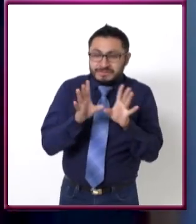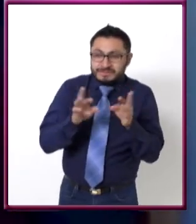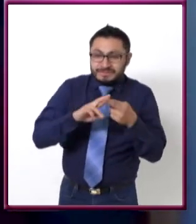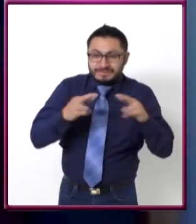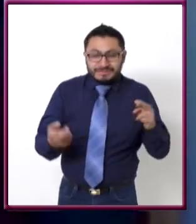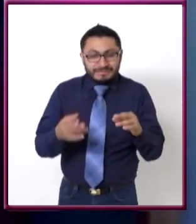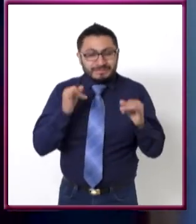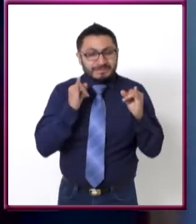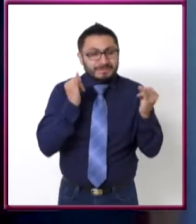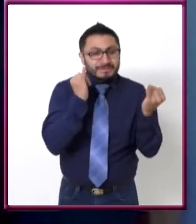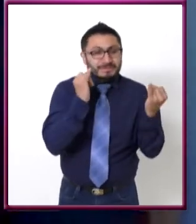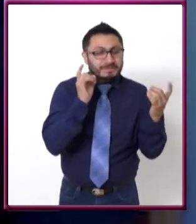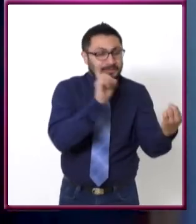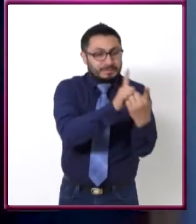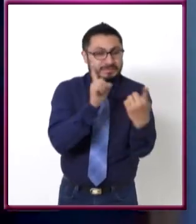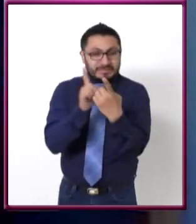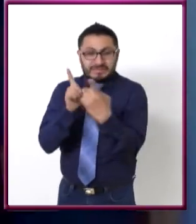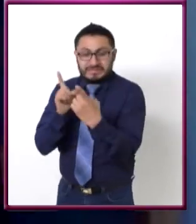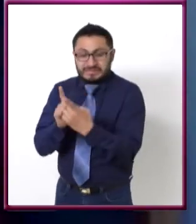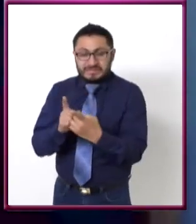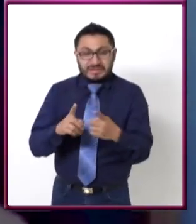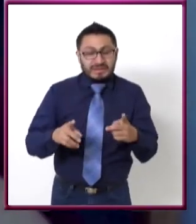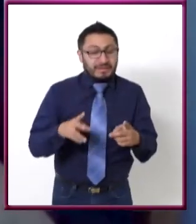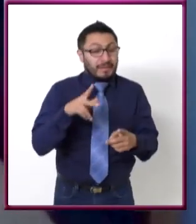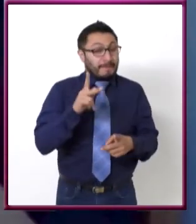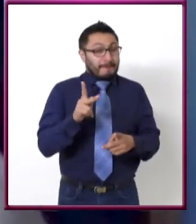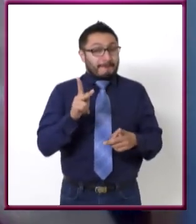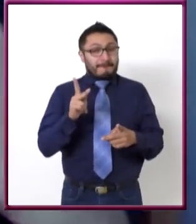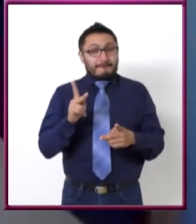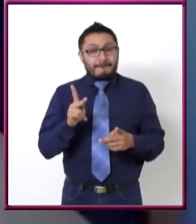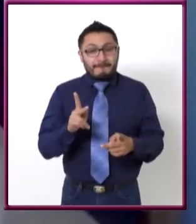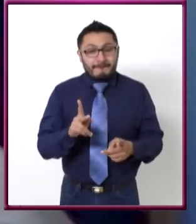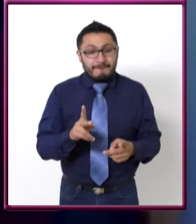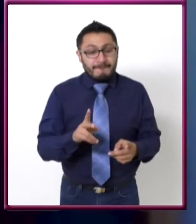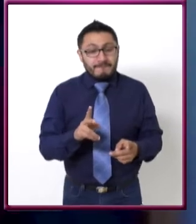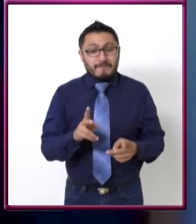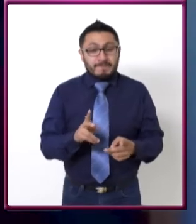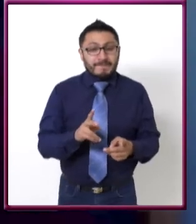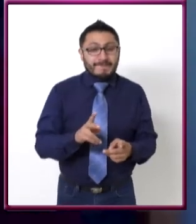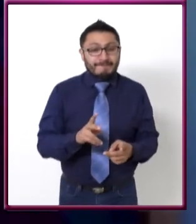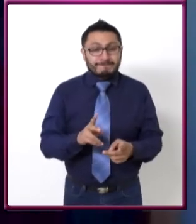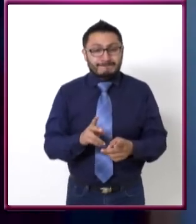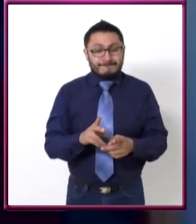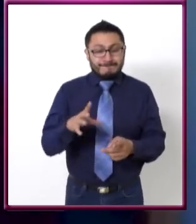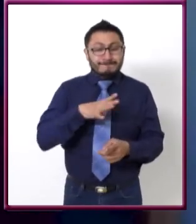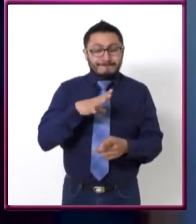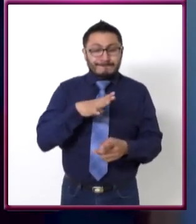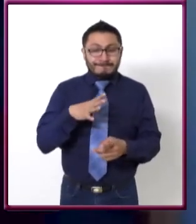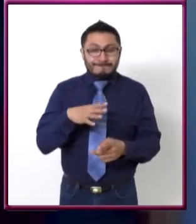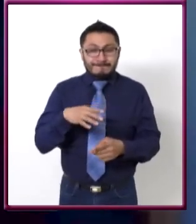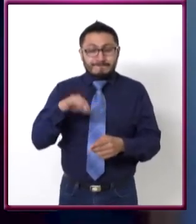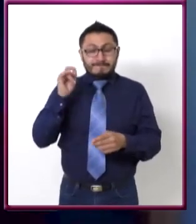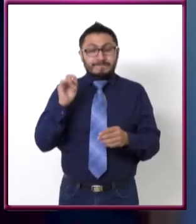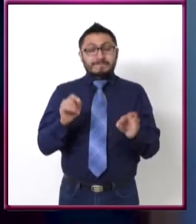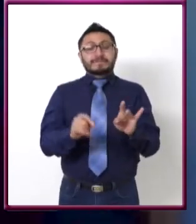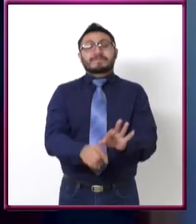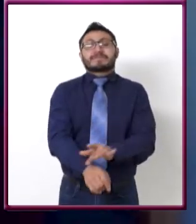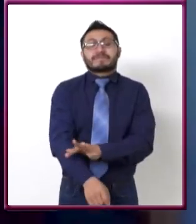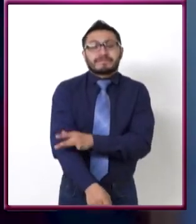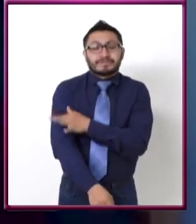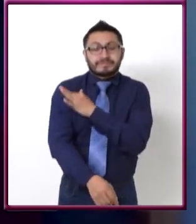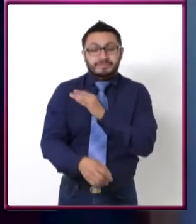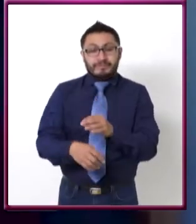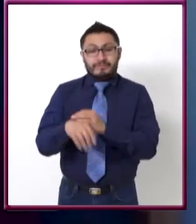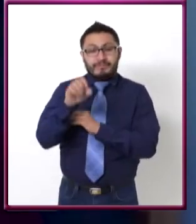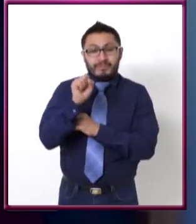algunas relaciones interpersonales, o sea, pero tienes lo que se llama las